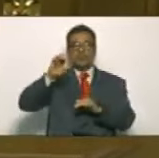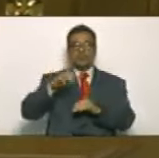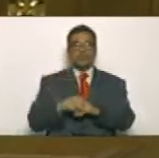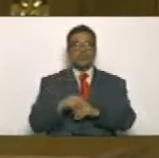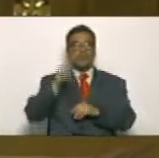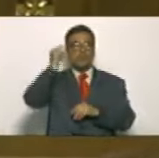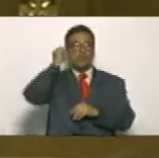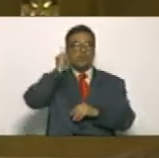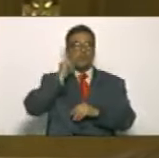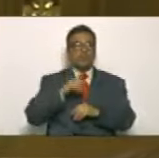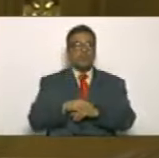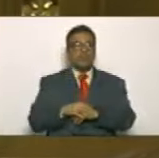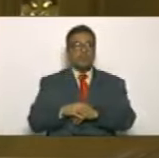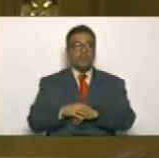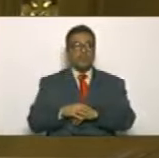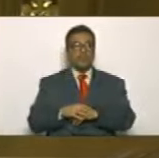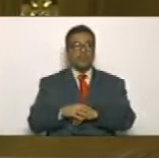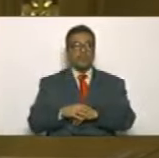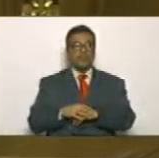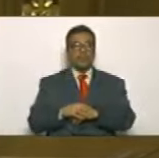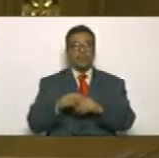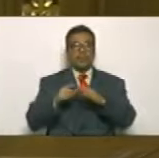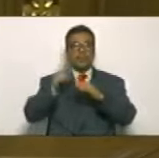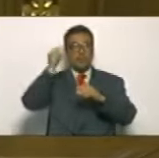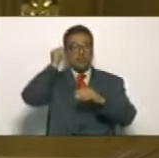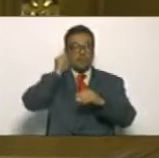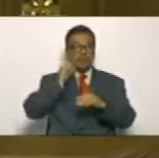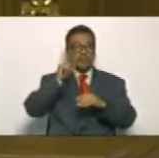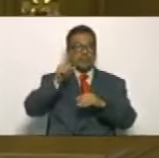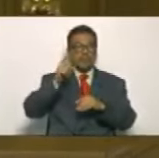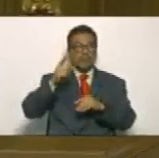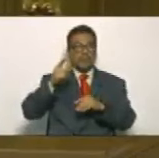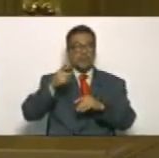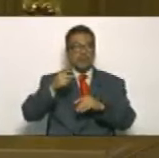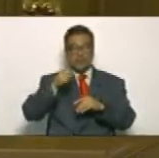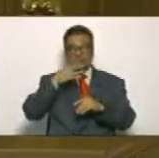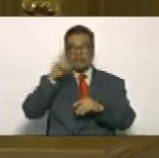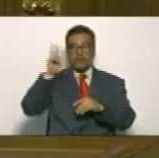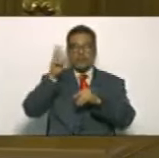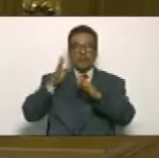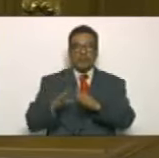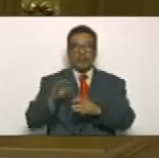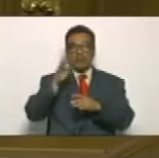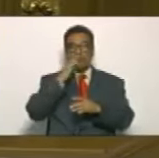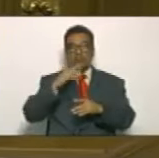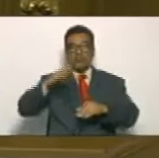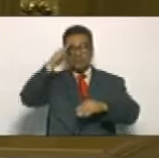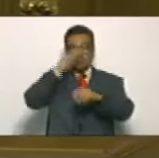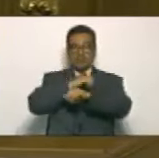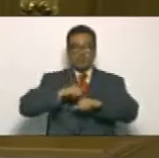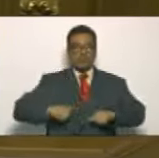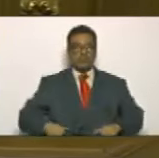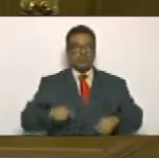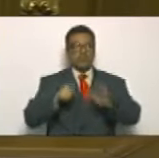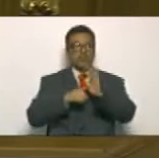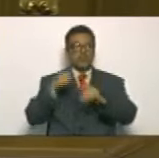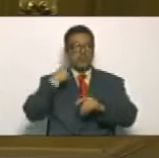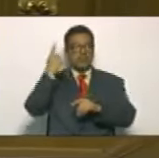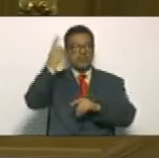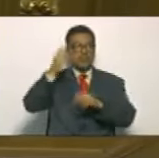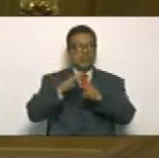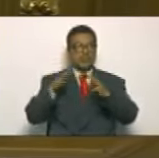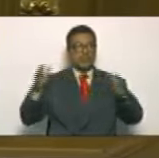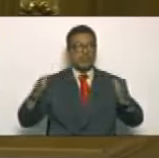Sucre. Que Antonio José de Sucre, genial venezolano, filósofo, soldado, símbolo de gloria y